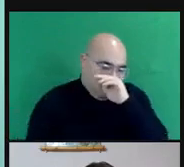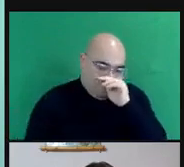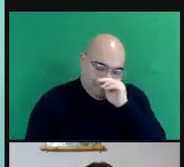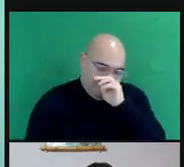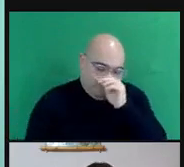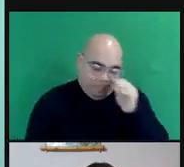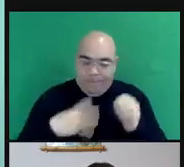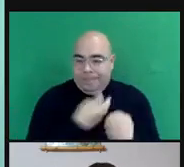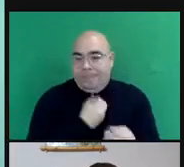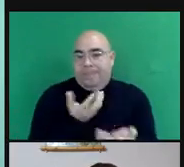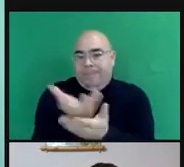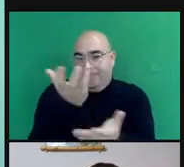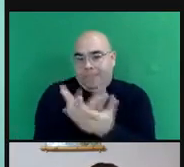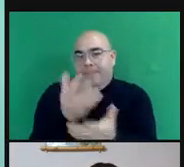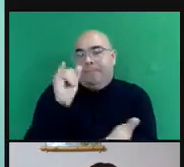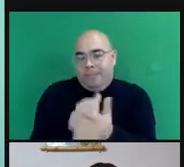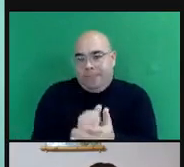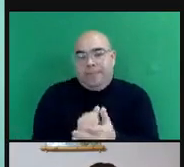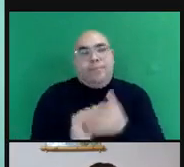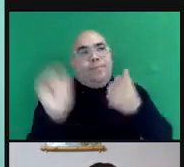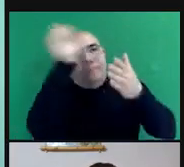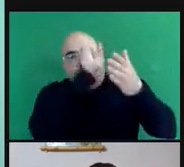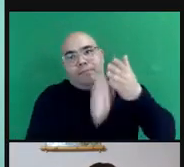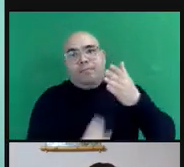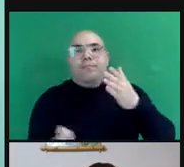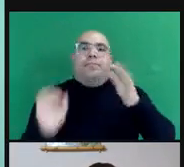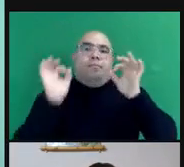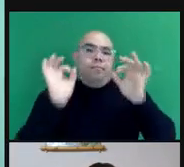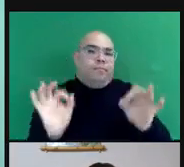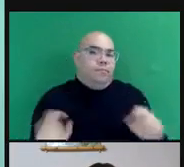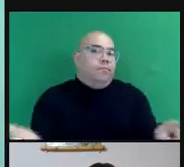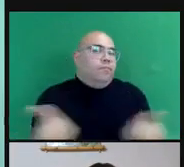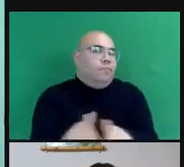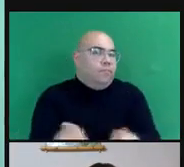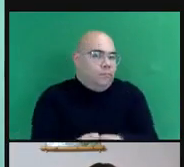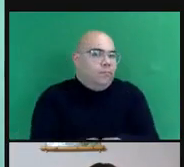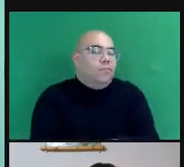recomendamos este tipo de producto y pues estamos ahí esperando a ver